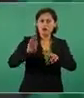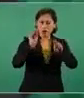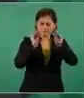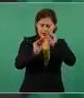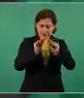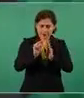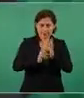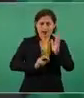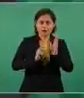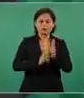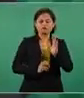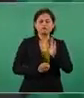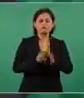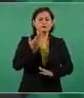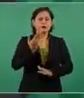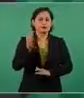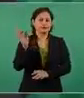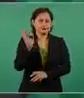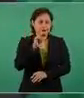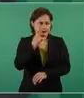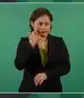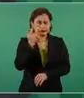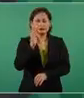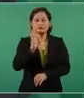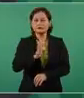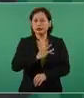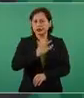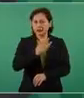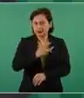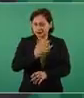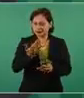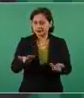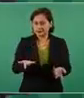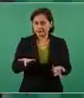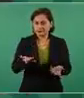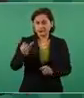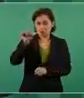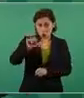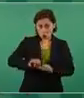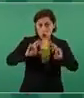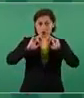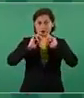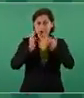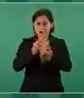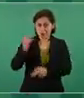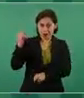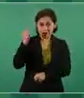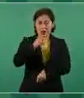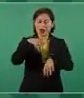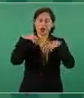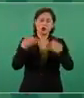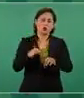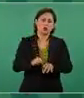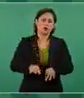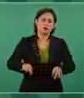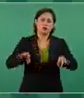La reunión de hoy es muy importante para que iniciemos una etapa nueva,